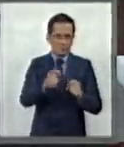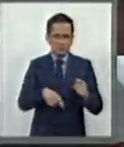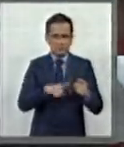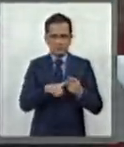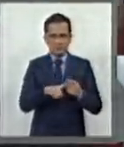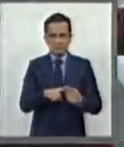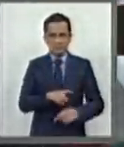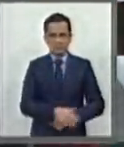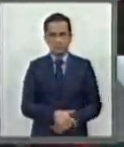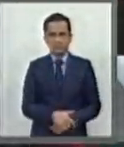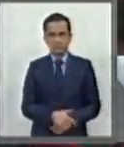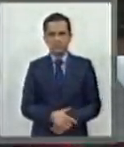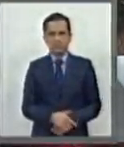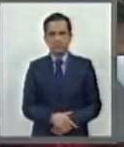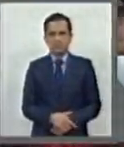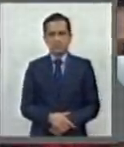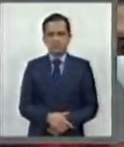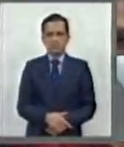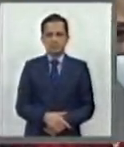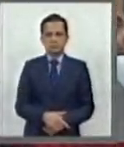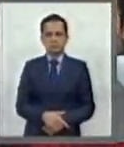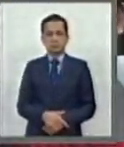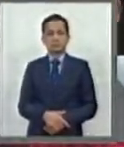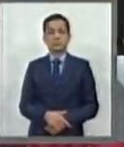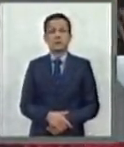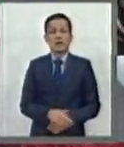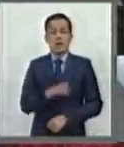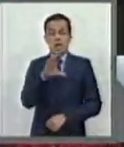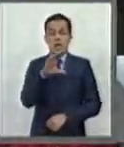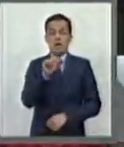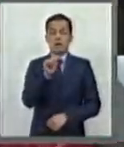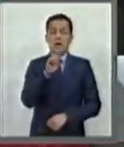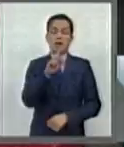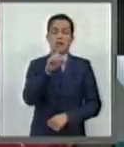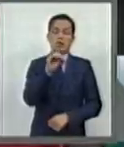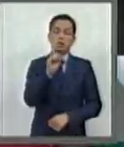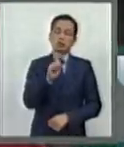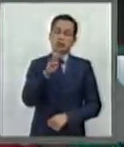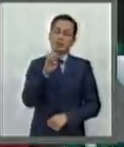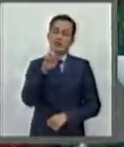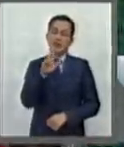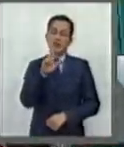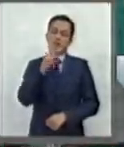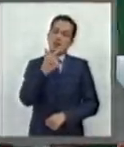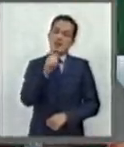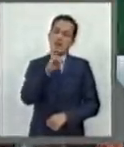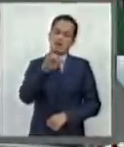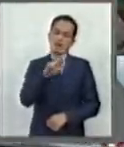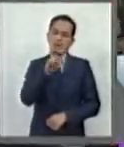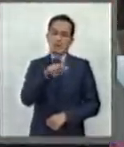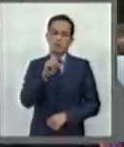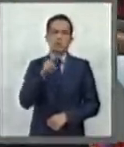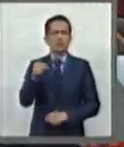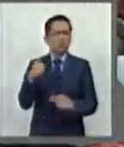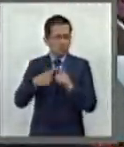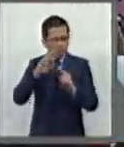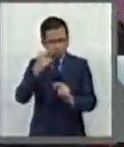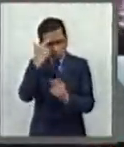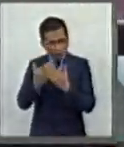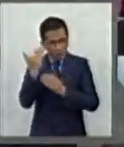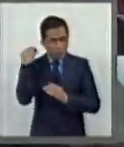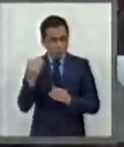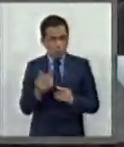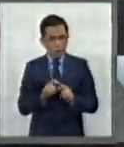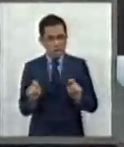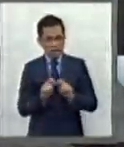Primero, el señor Carlos Bejarano, el señor de las ligas. ¿Ya no se acuerdan de eso? ¿O también fue